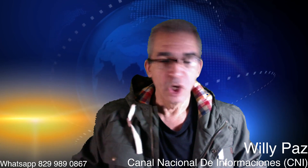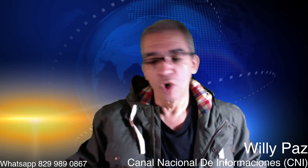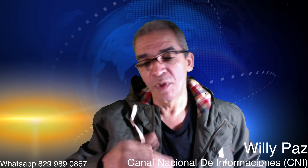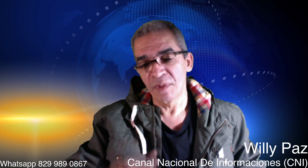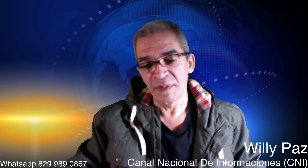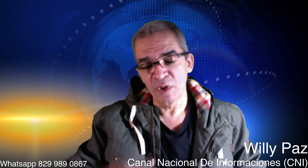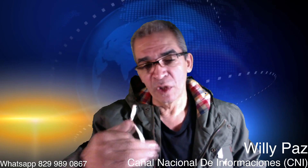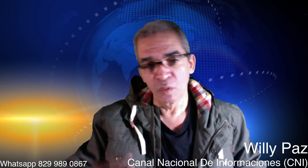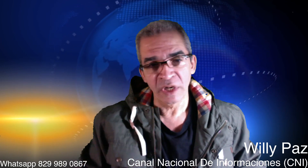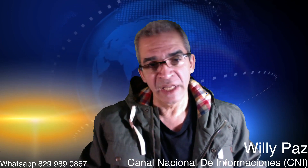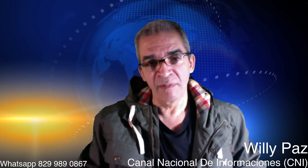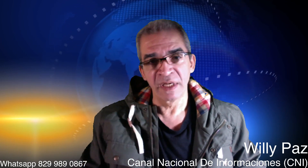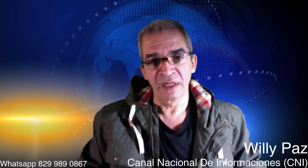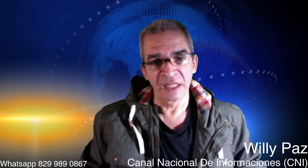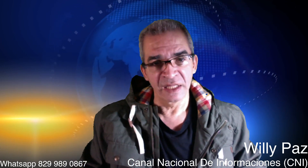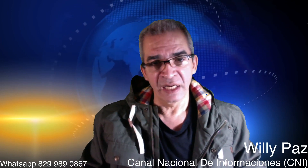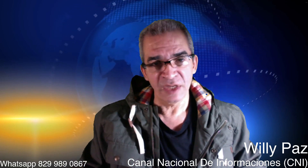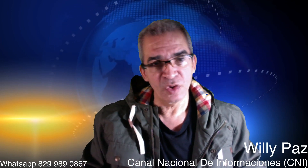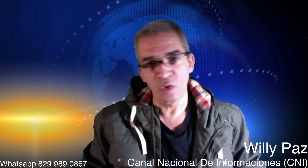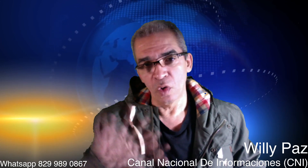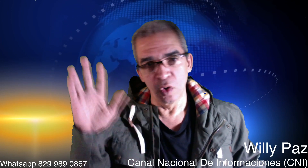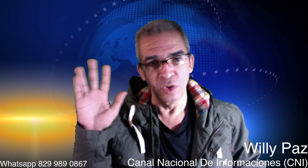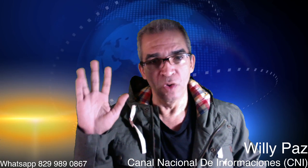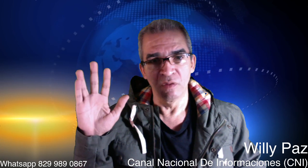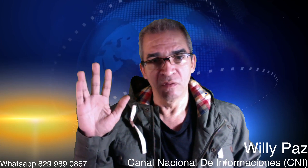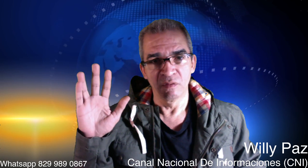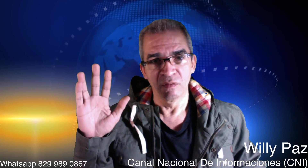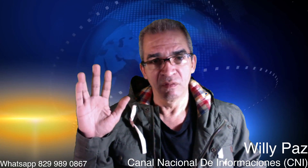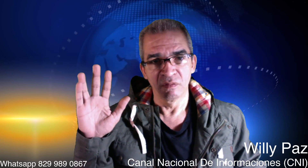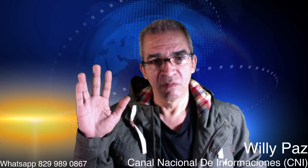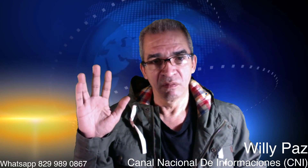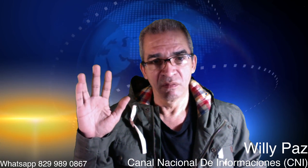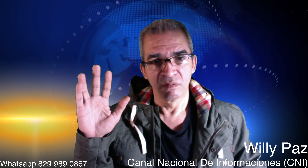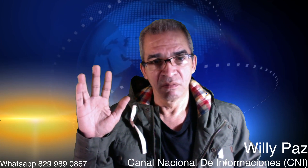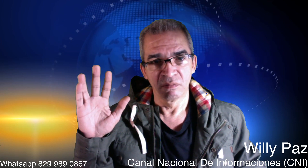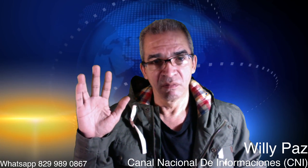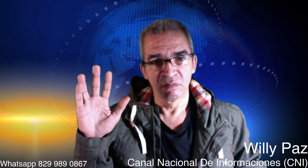Entonces, o vivimos en un régimen de derecho o no.